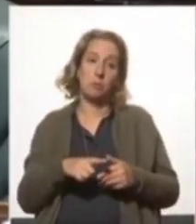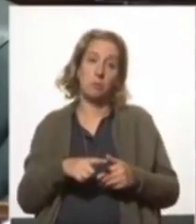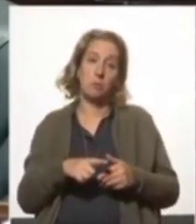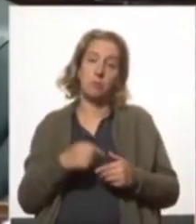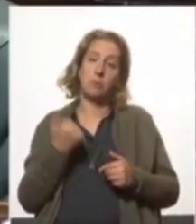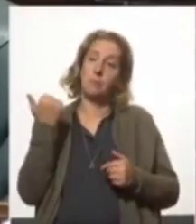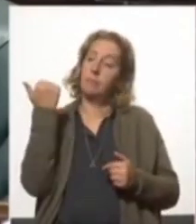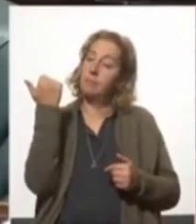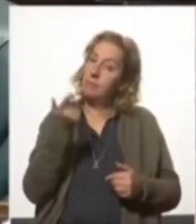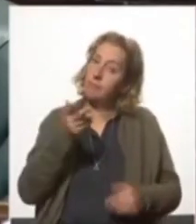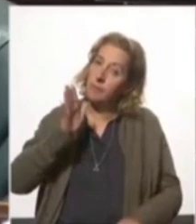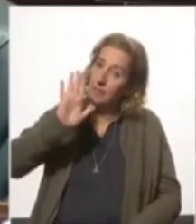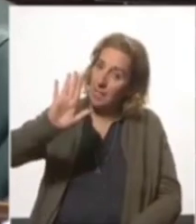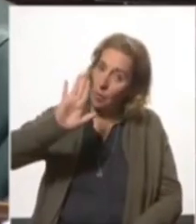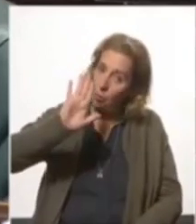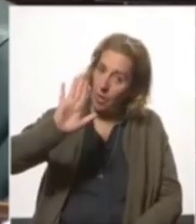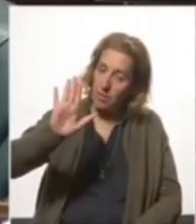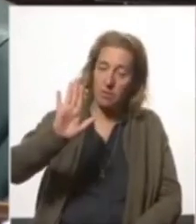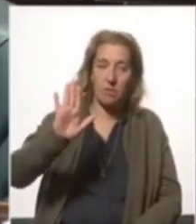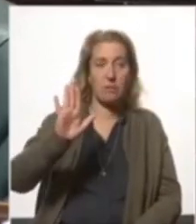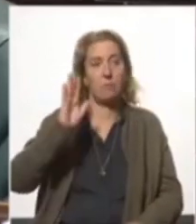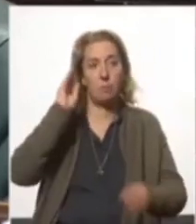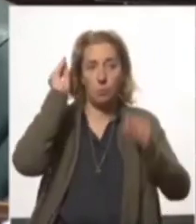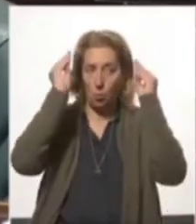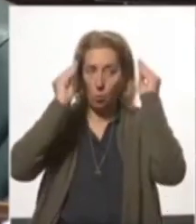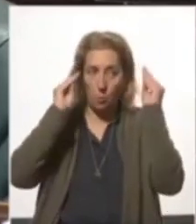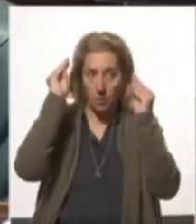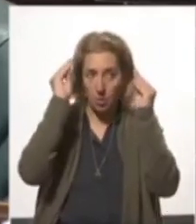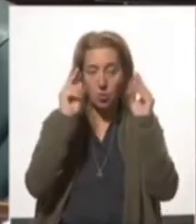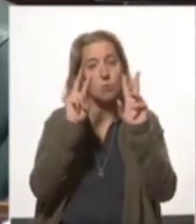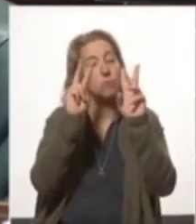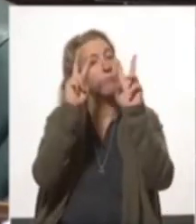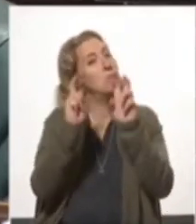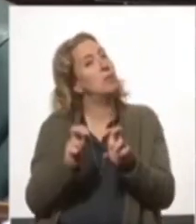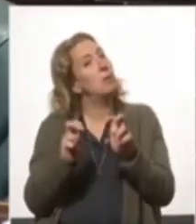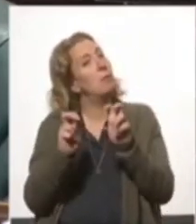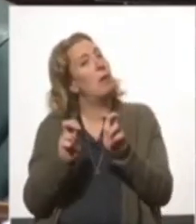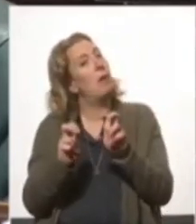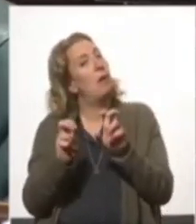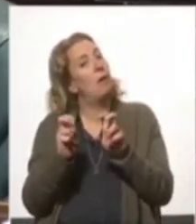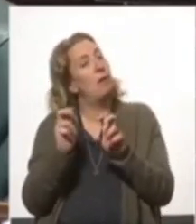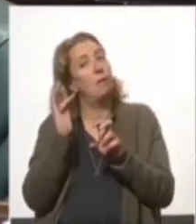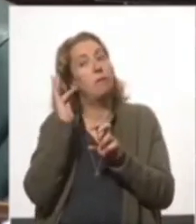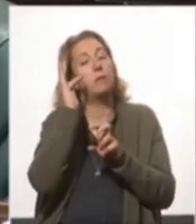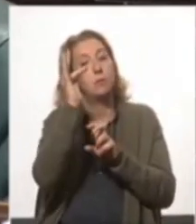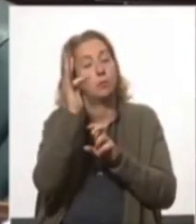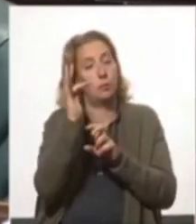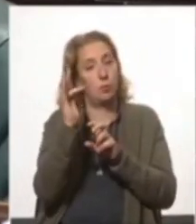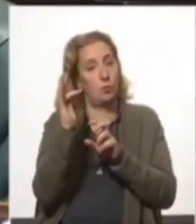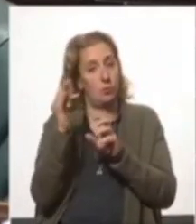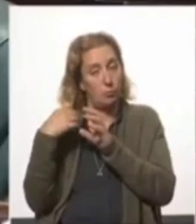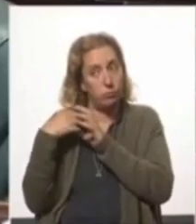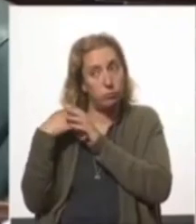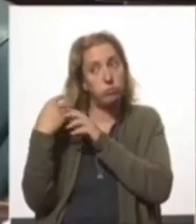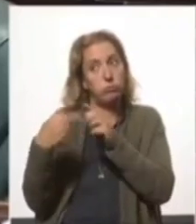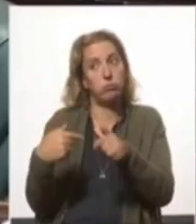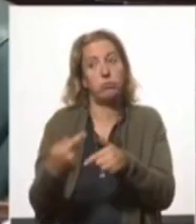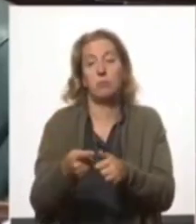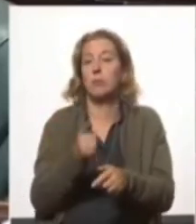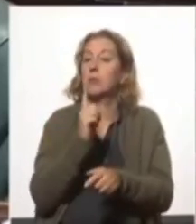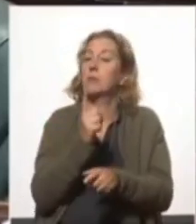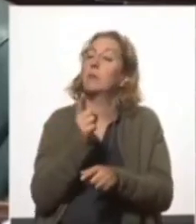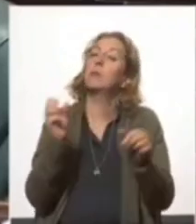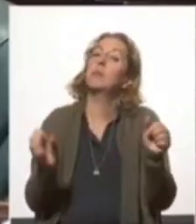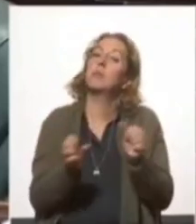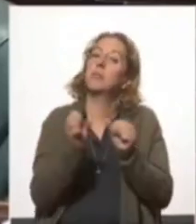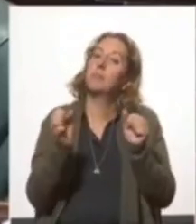cátedras sobre endeudamiento y preocupación sobre el tema de la carga para las futuras generaciones hay que hacerlas a veces